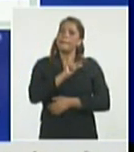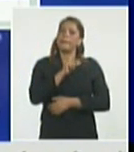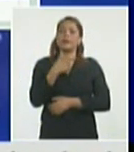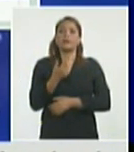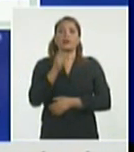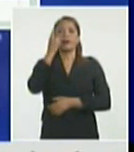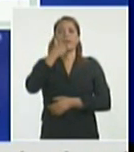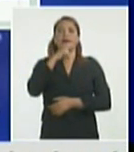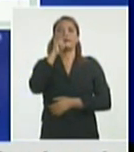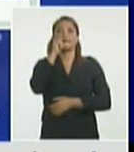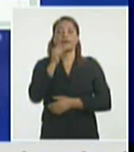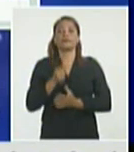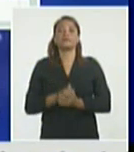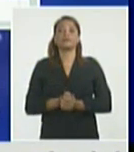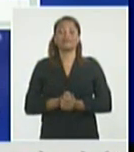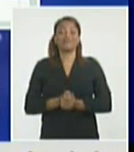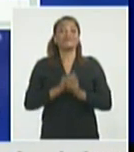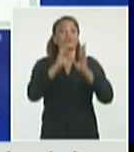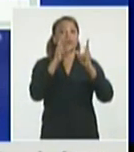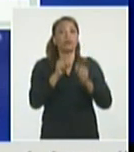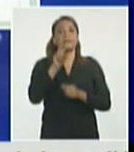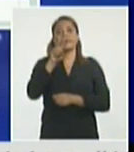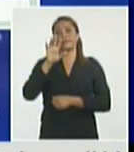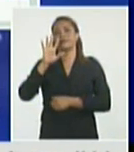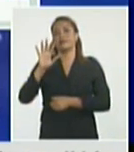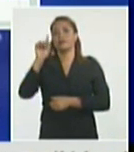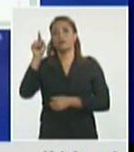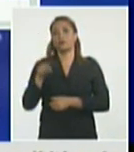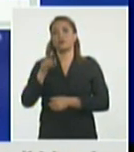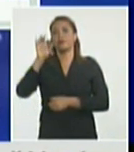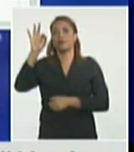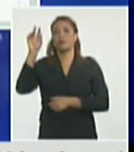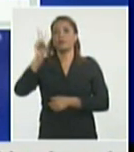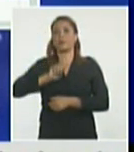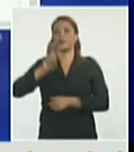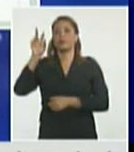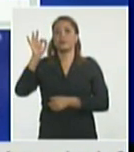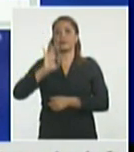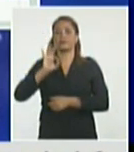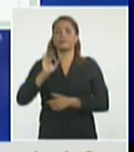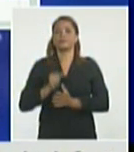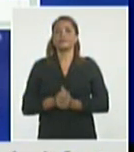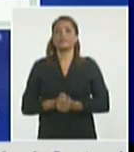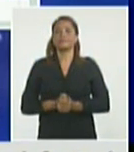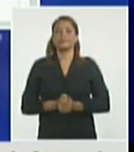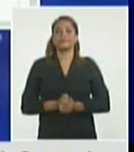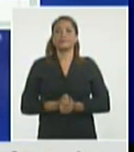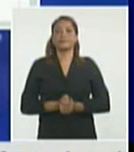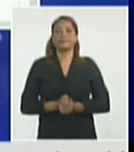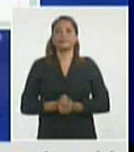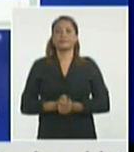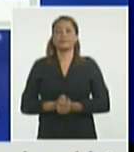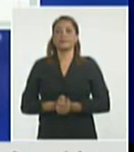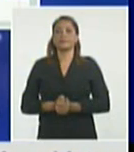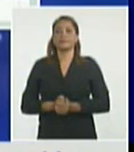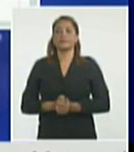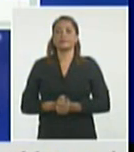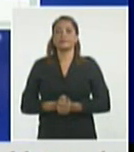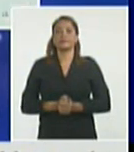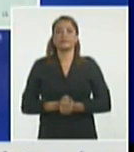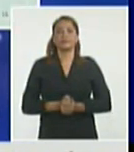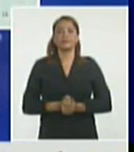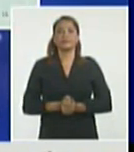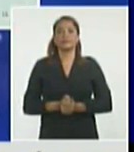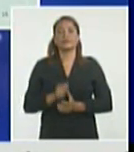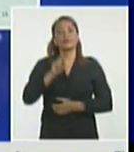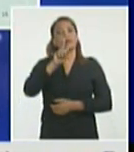Abreu aportan el 25,2% de la incidencia en este territorio. Villa